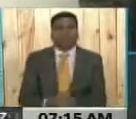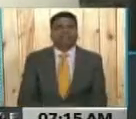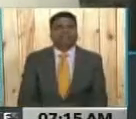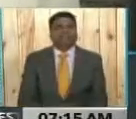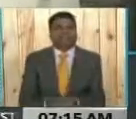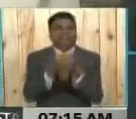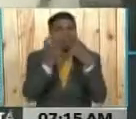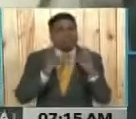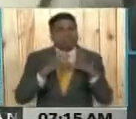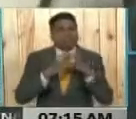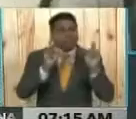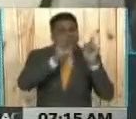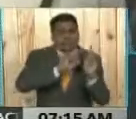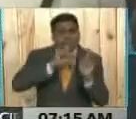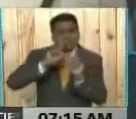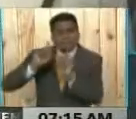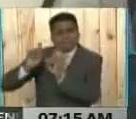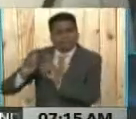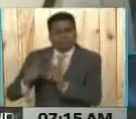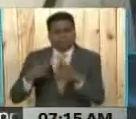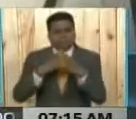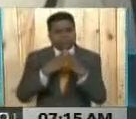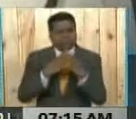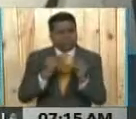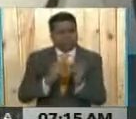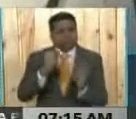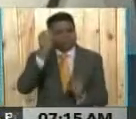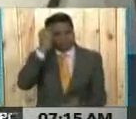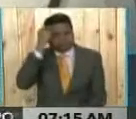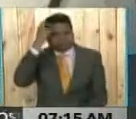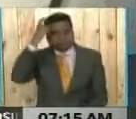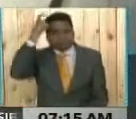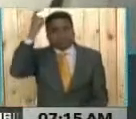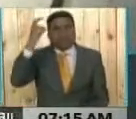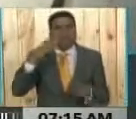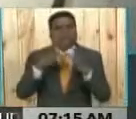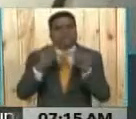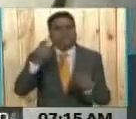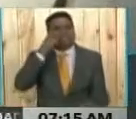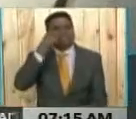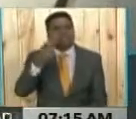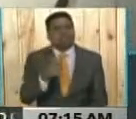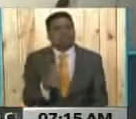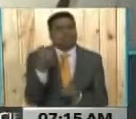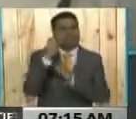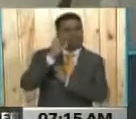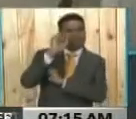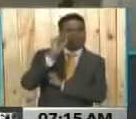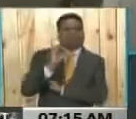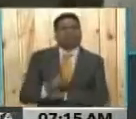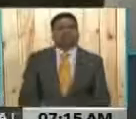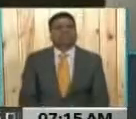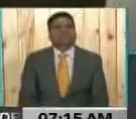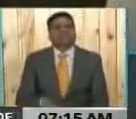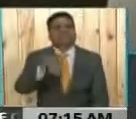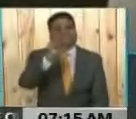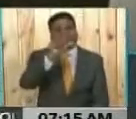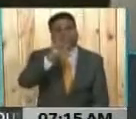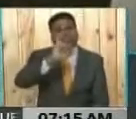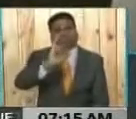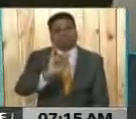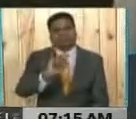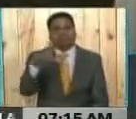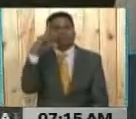alimentada fundamentalmente por los múltiples saberes que tienen los pueblos, la que es su forma natural de resistencia. Y Ali Primera es eso, es el hombre que